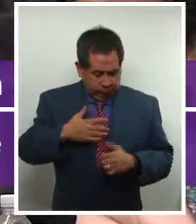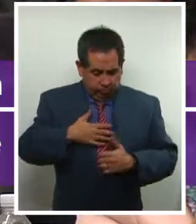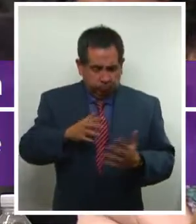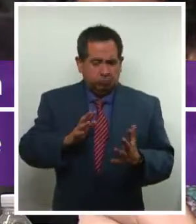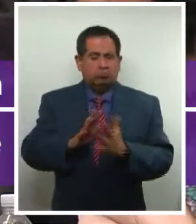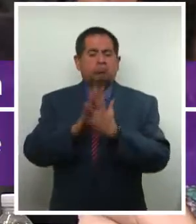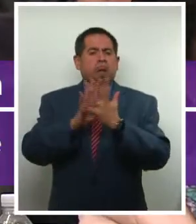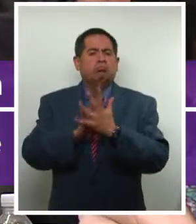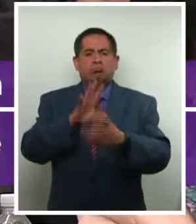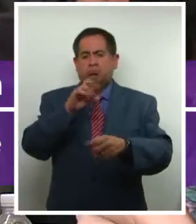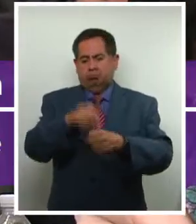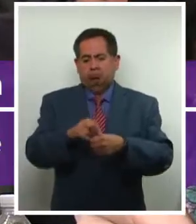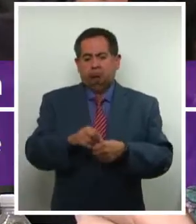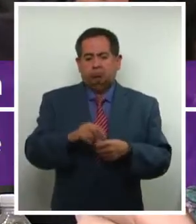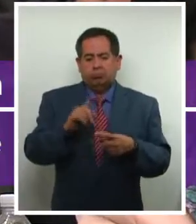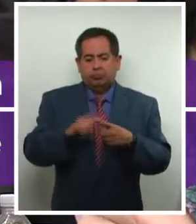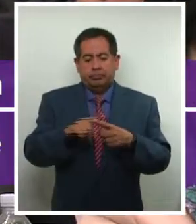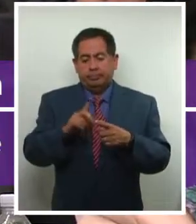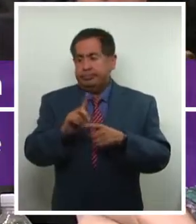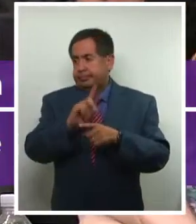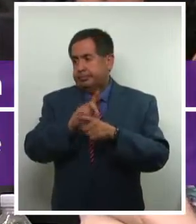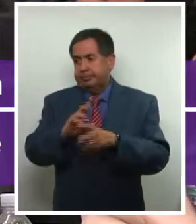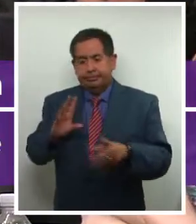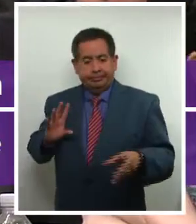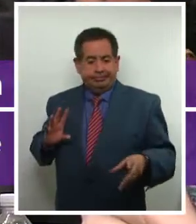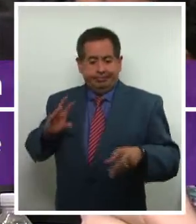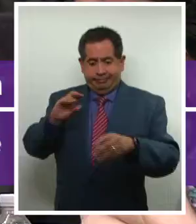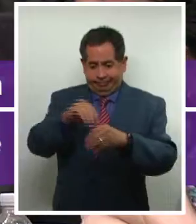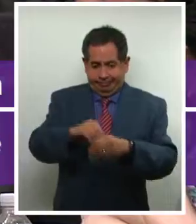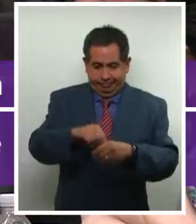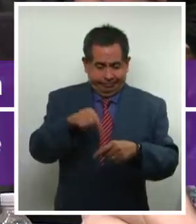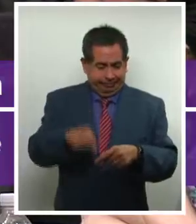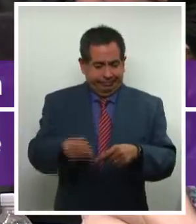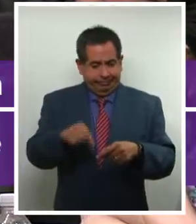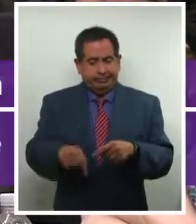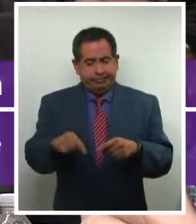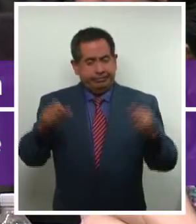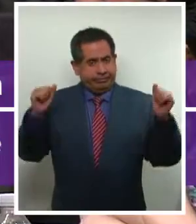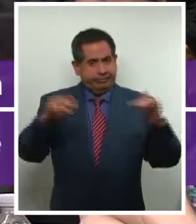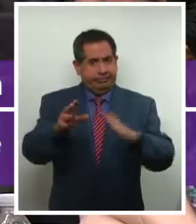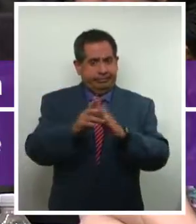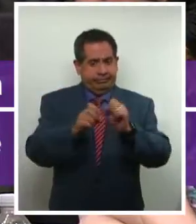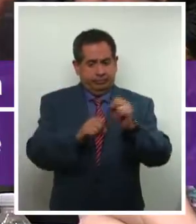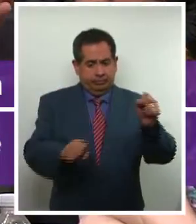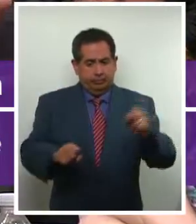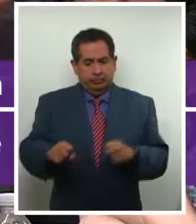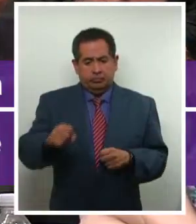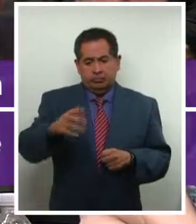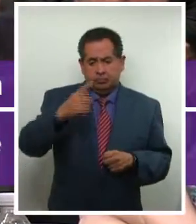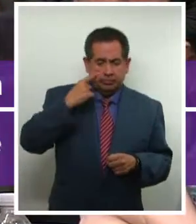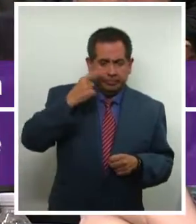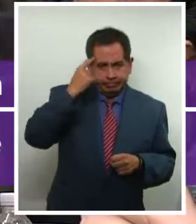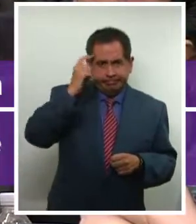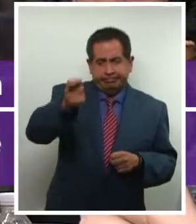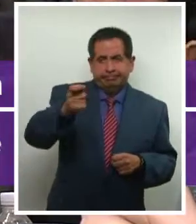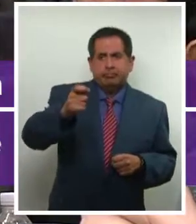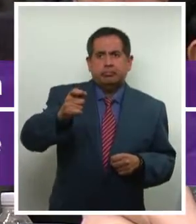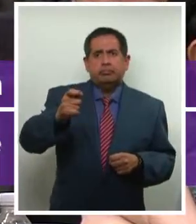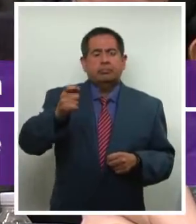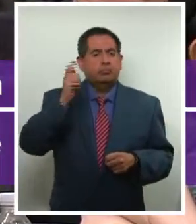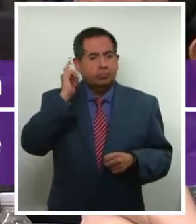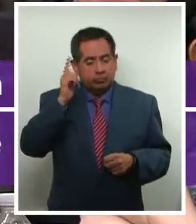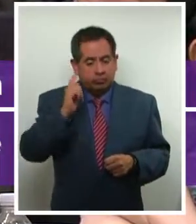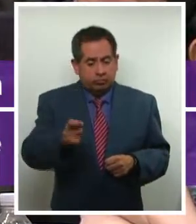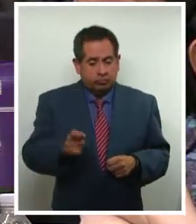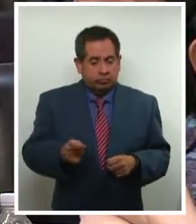participado desde el inicio de la instalación de esta Asamblea, en la búsqueda de que